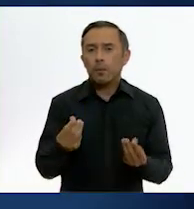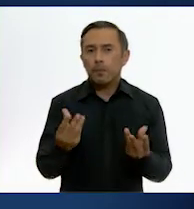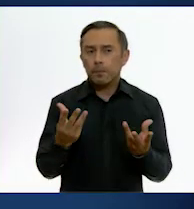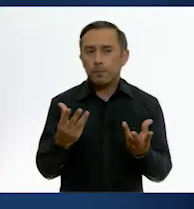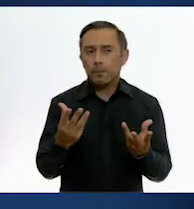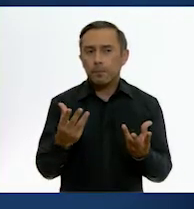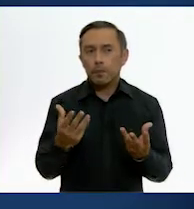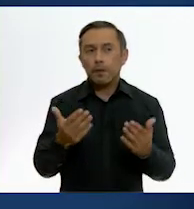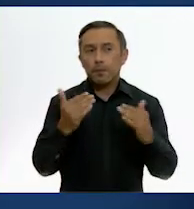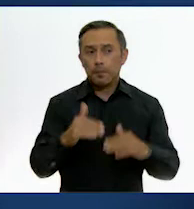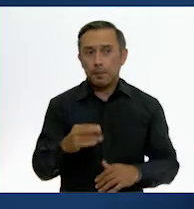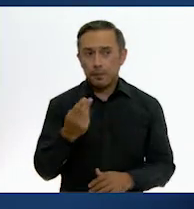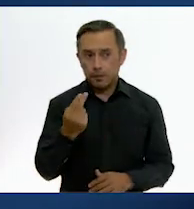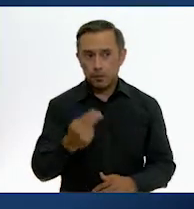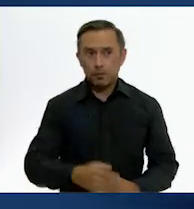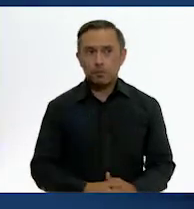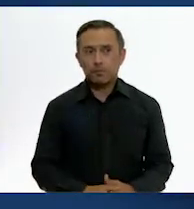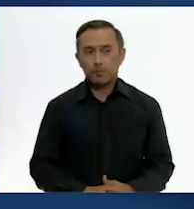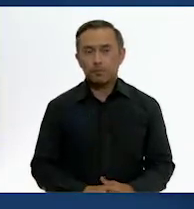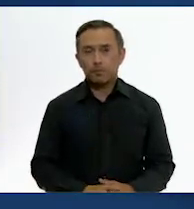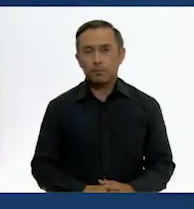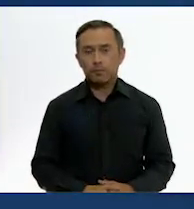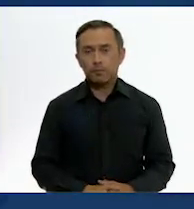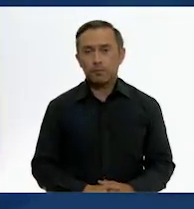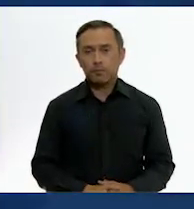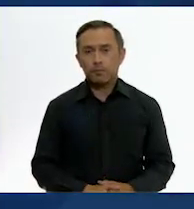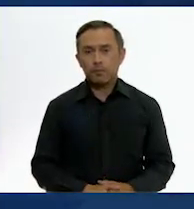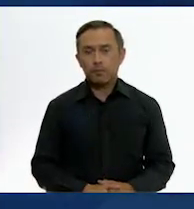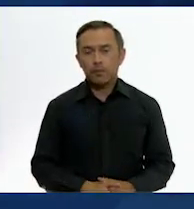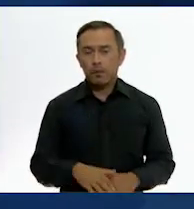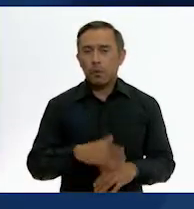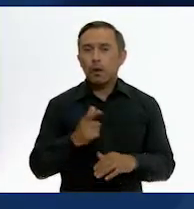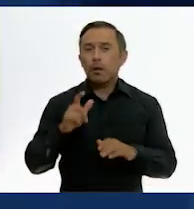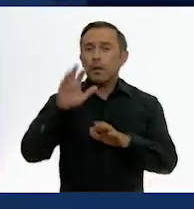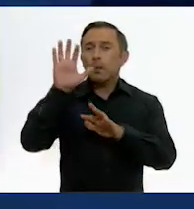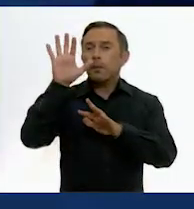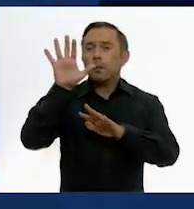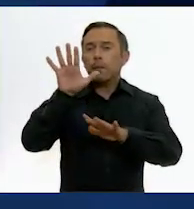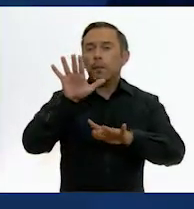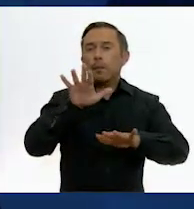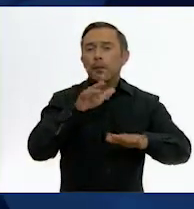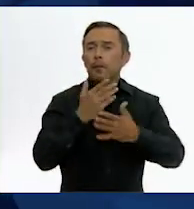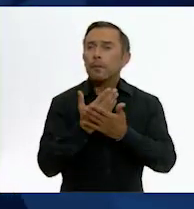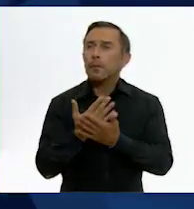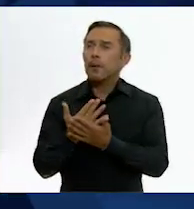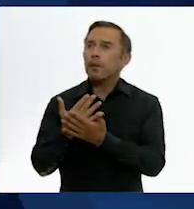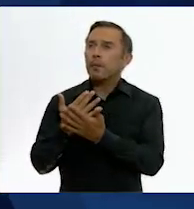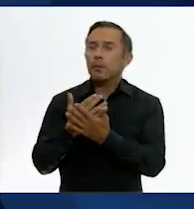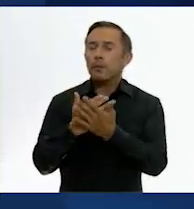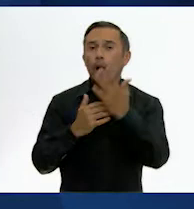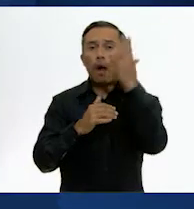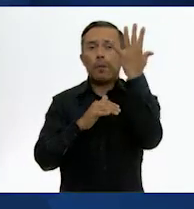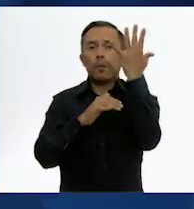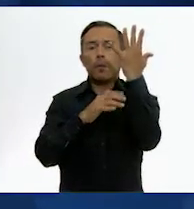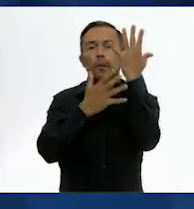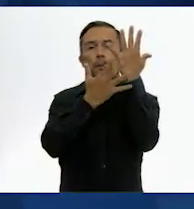25 porque para esperar la nieve sea desvestido la arboleda